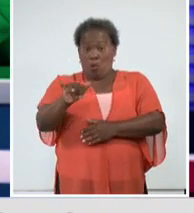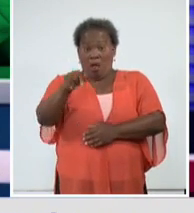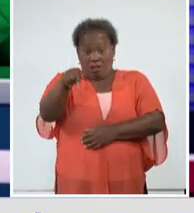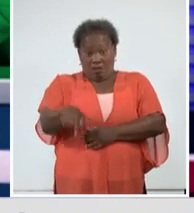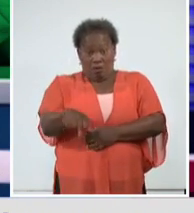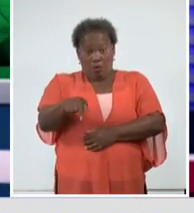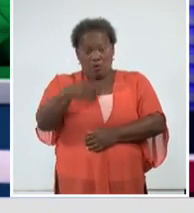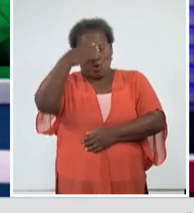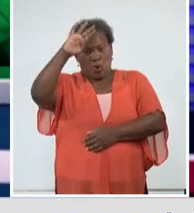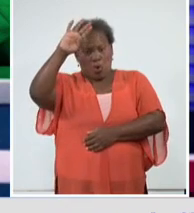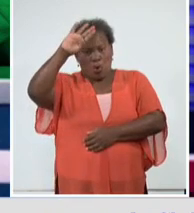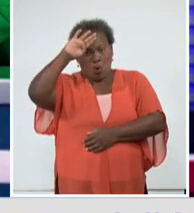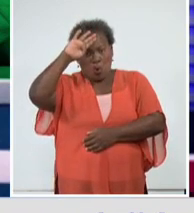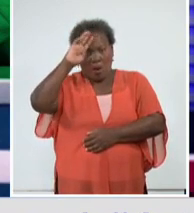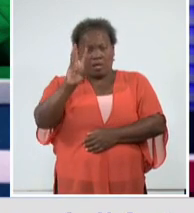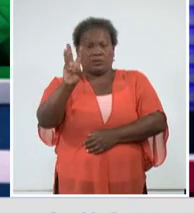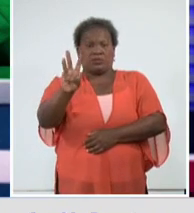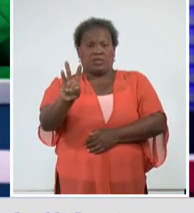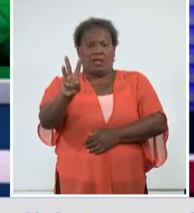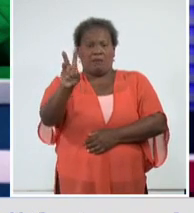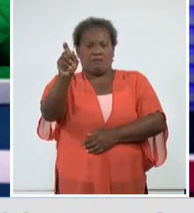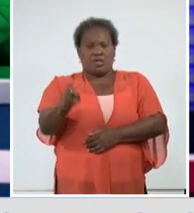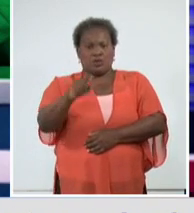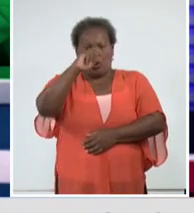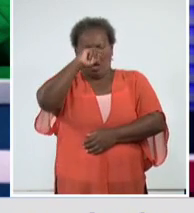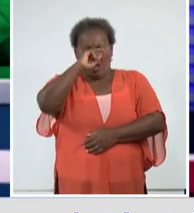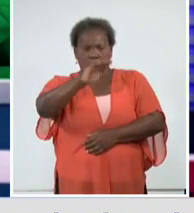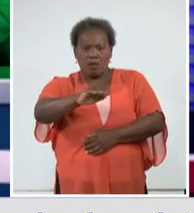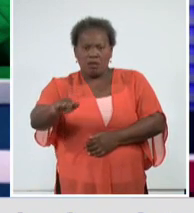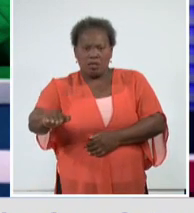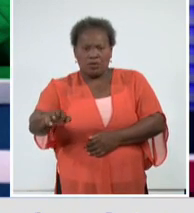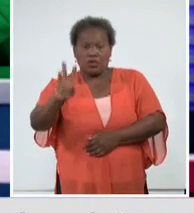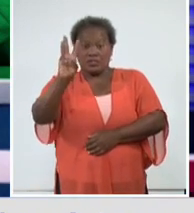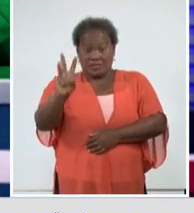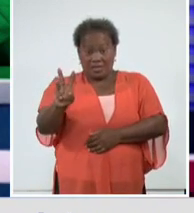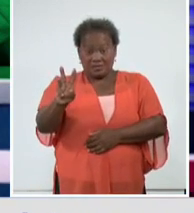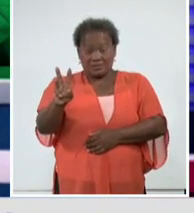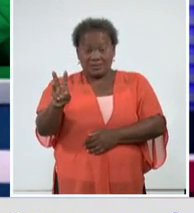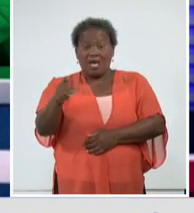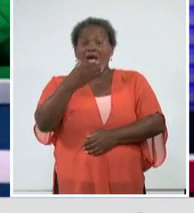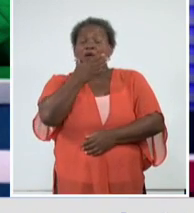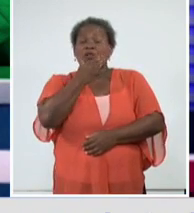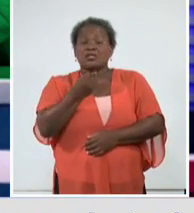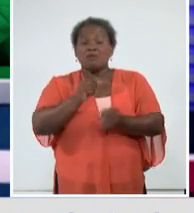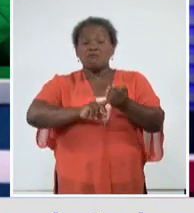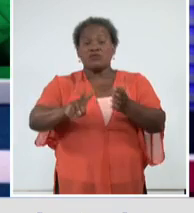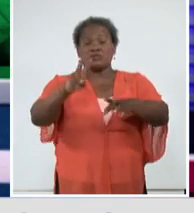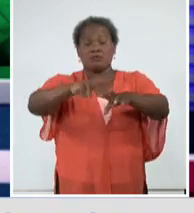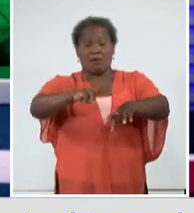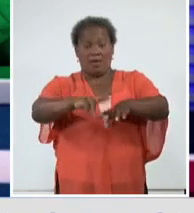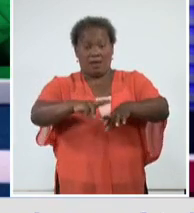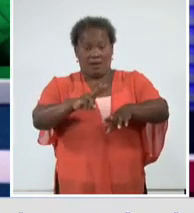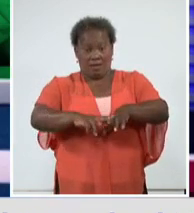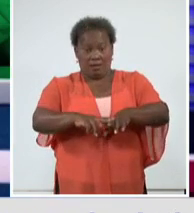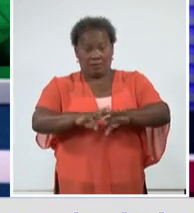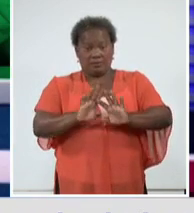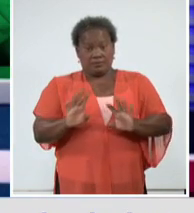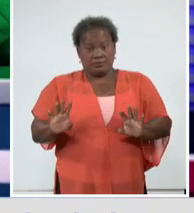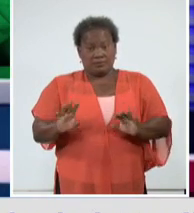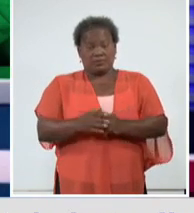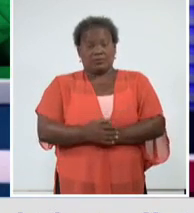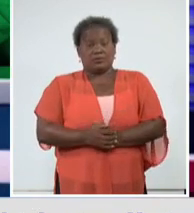reportaron 3 pacientes pediátricos, 3 pacientes adolescentes de la provincia de La Habana. Obviamente no se